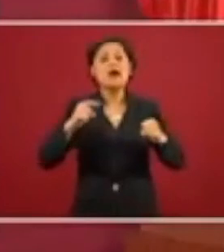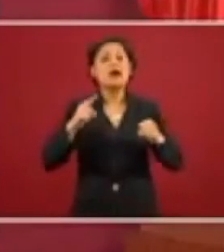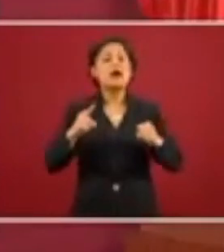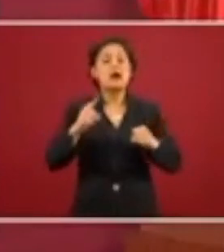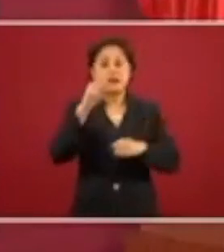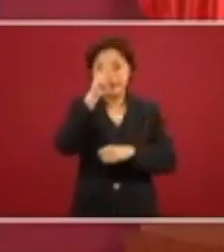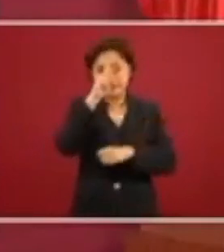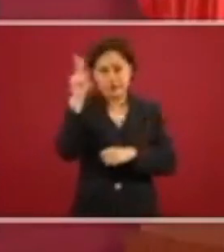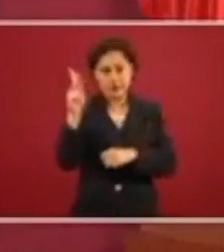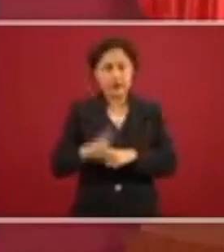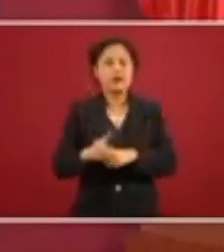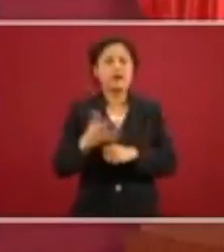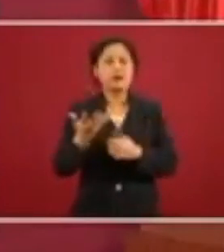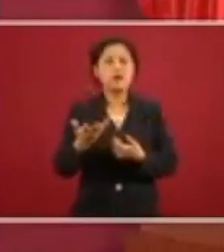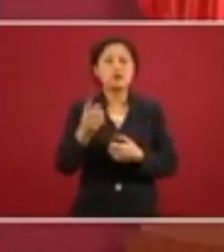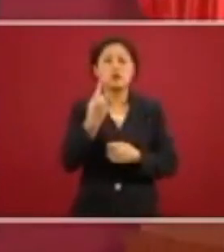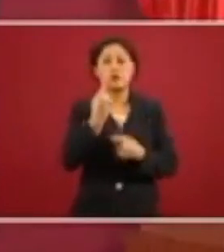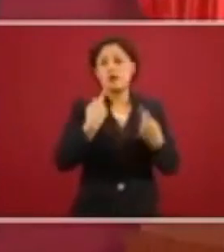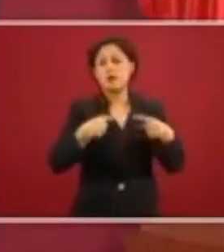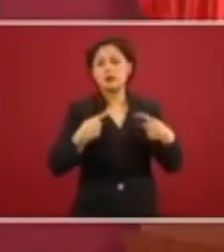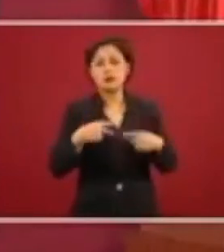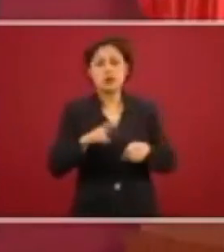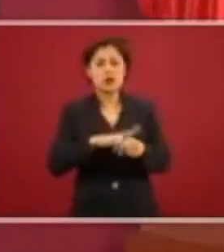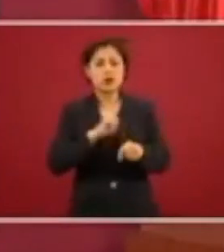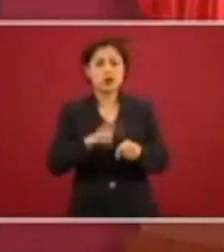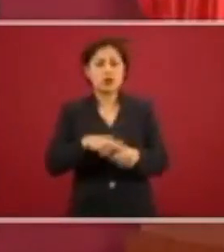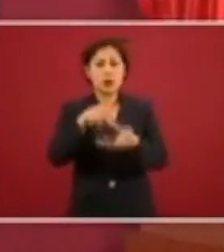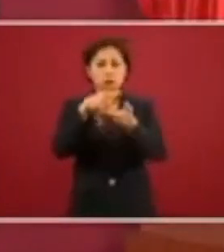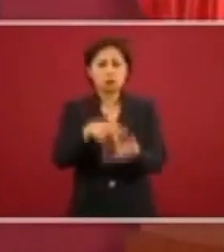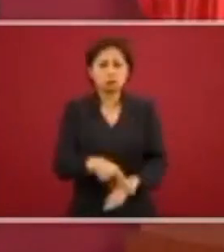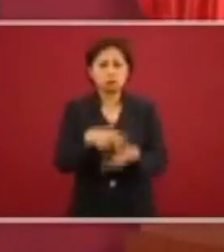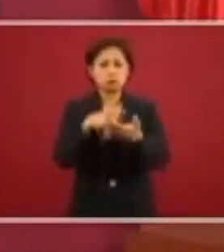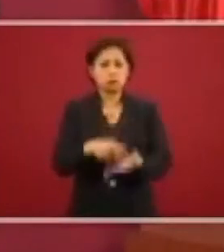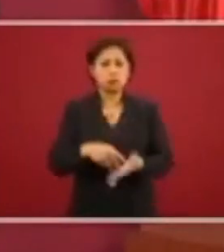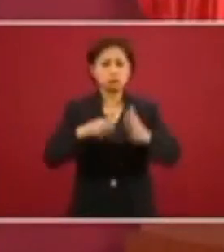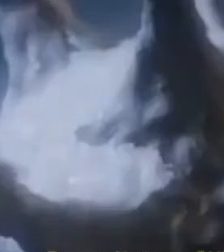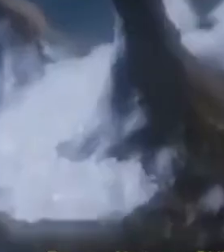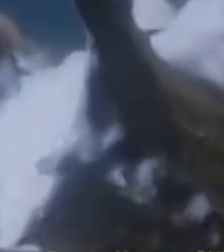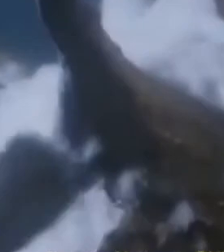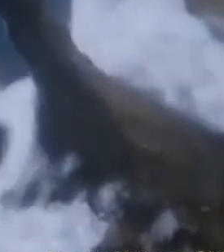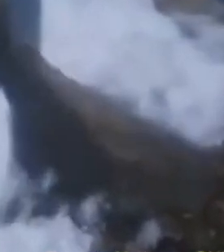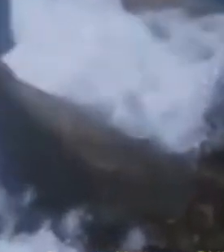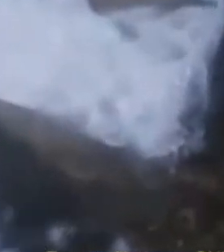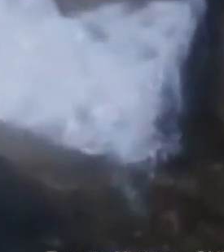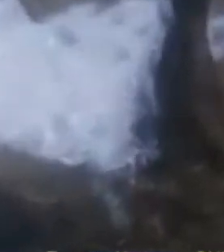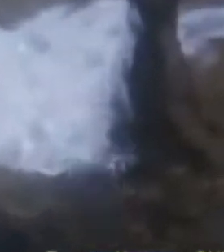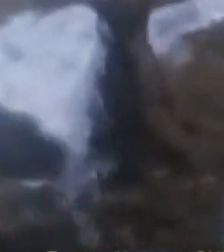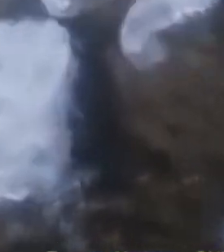disminuye la adaptación al problema respiratorio.